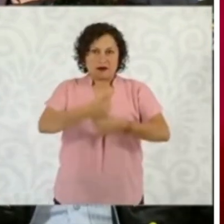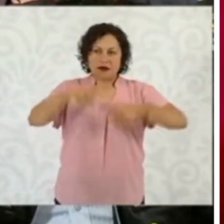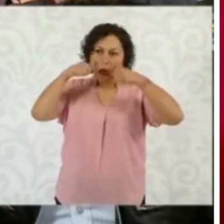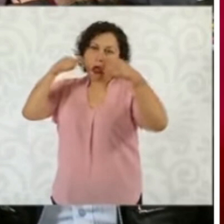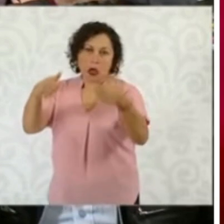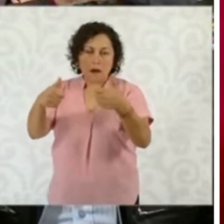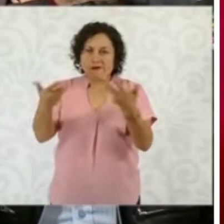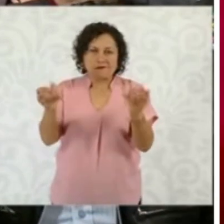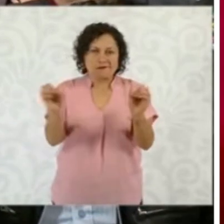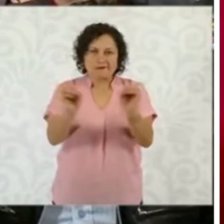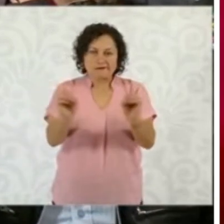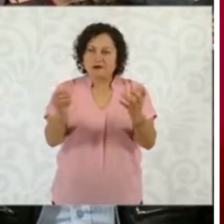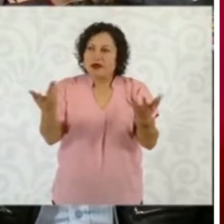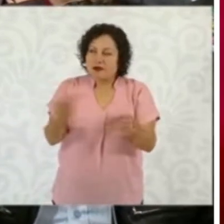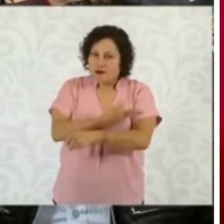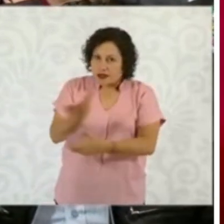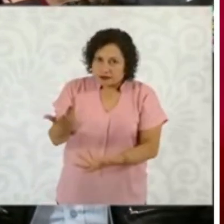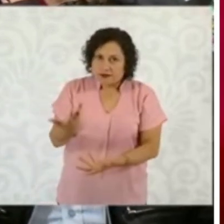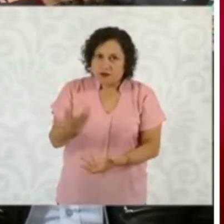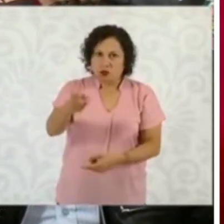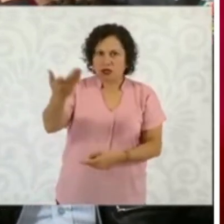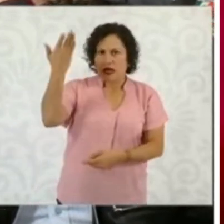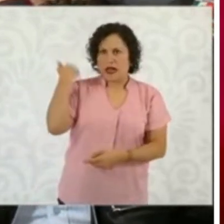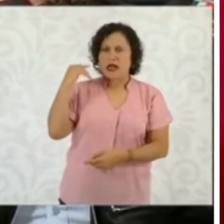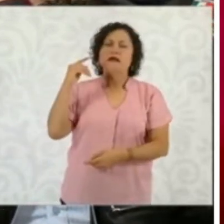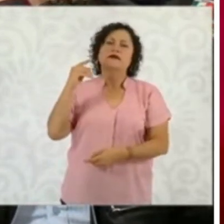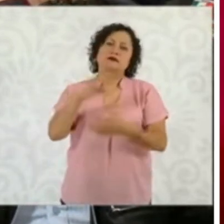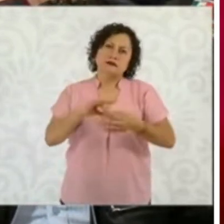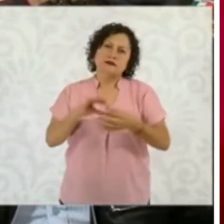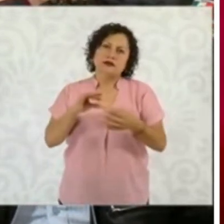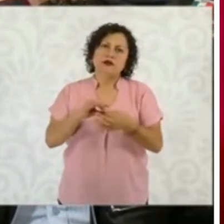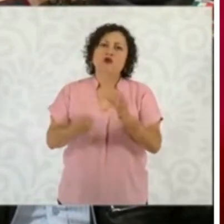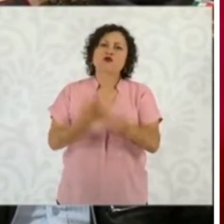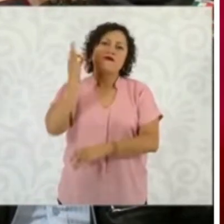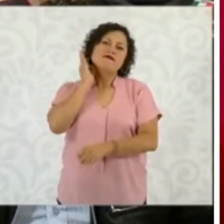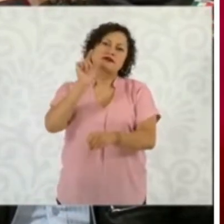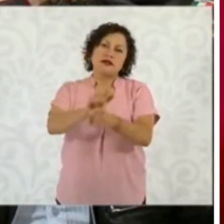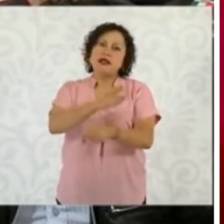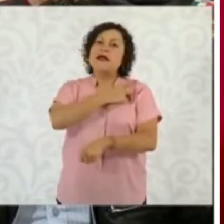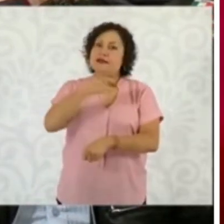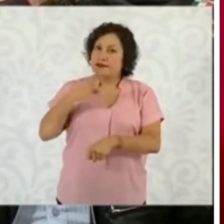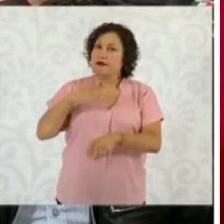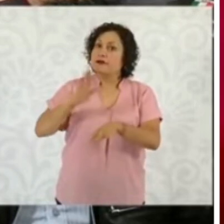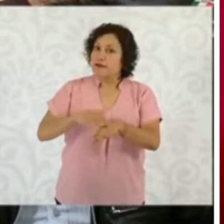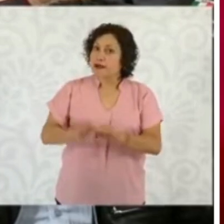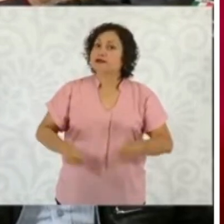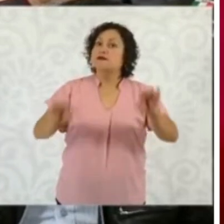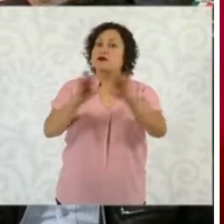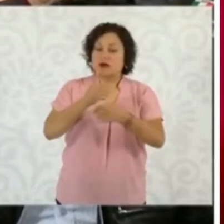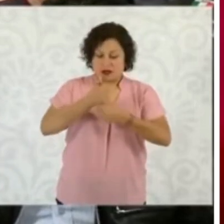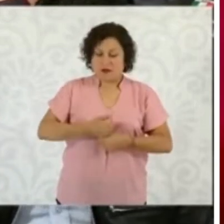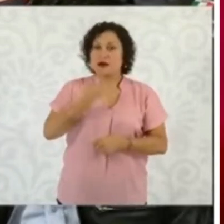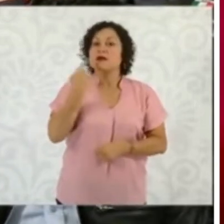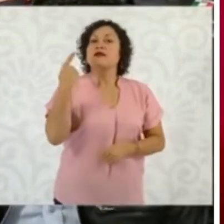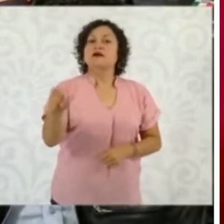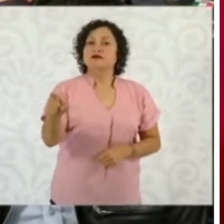que debiera tener el caso. ¿En qué momento, Presidenta? Y sobre todo ahora que ya, como usted ha mencionado, hay una nueva Fiscalía, debería ser más importante el asunto de lo que denuncia la víctima y